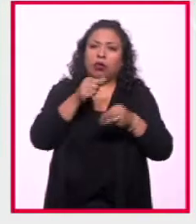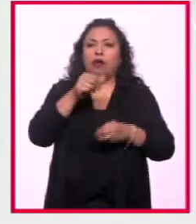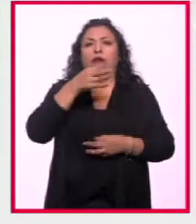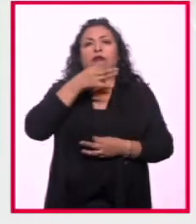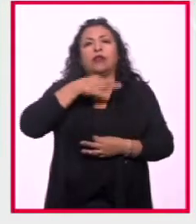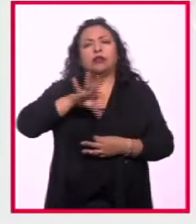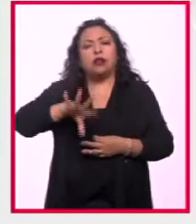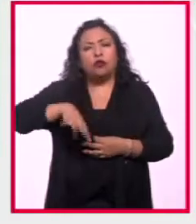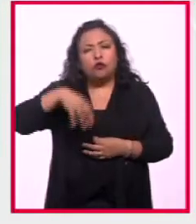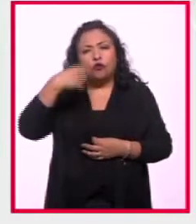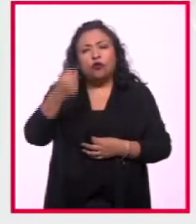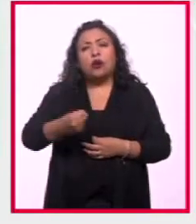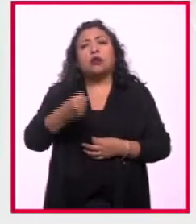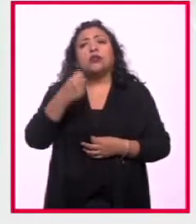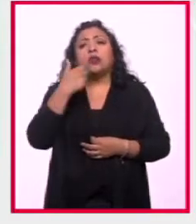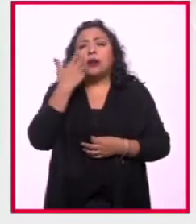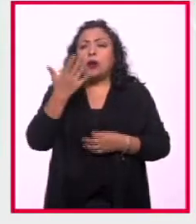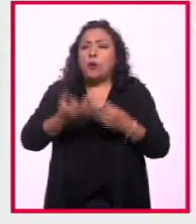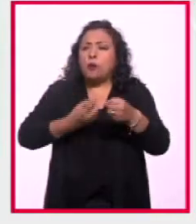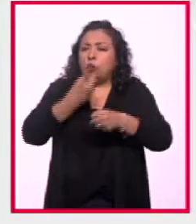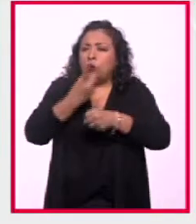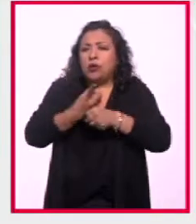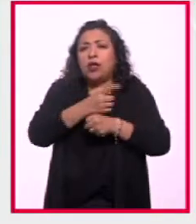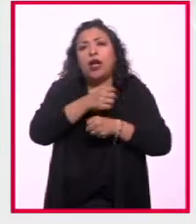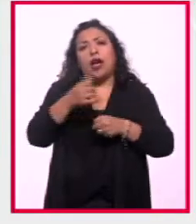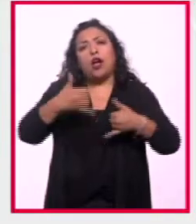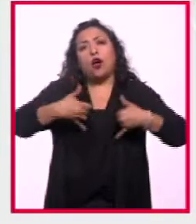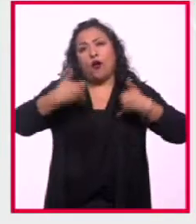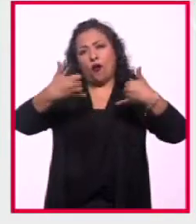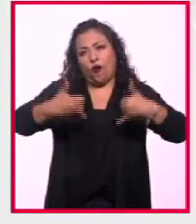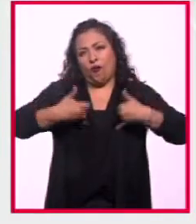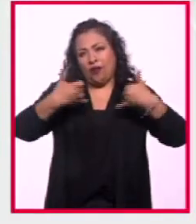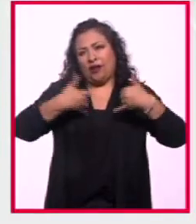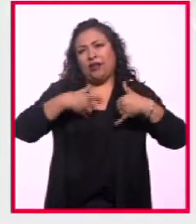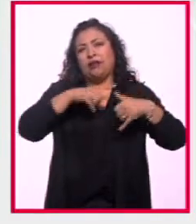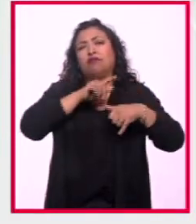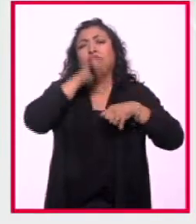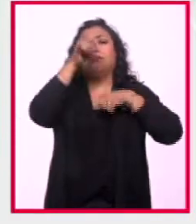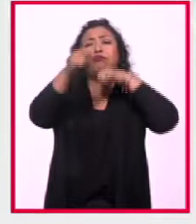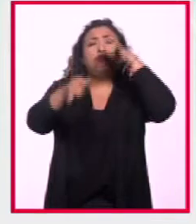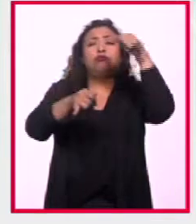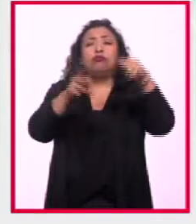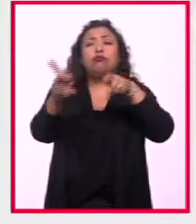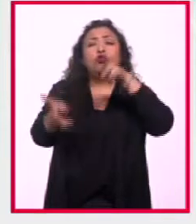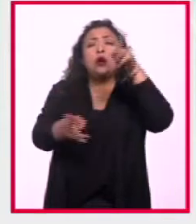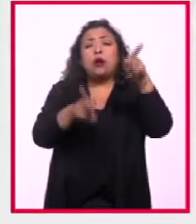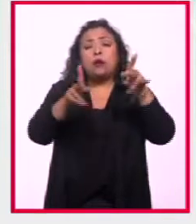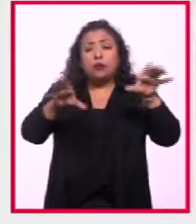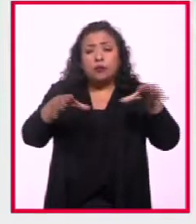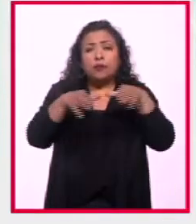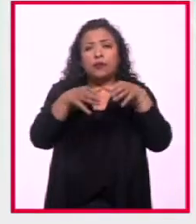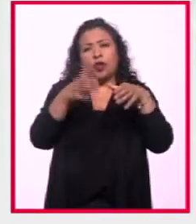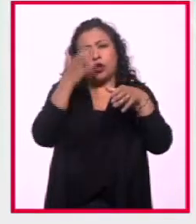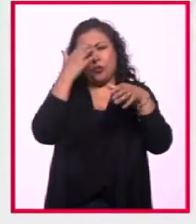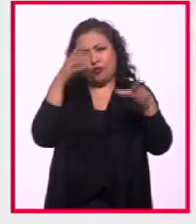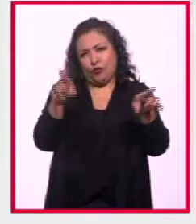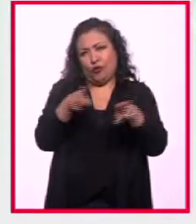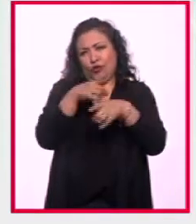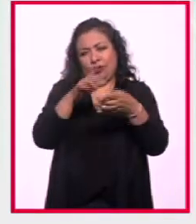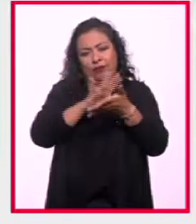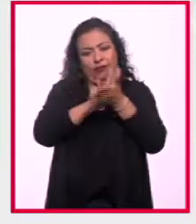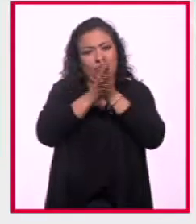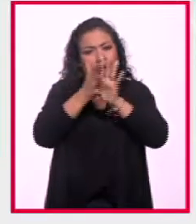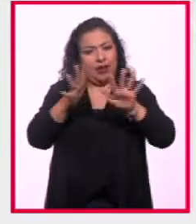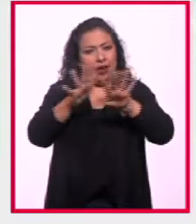este esfuerzo por darle una oportunidad a los jóvenes de las regiones más alejadas del país a acercarse a la música y con eso